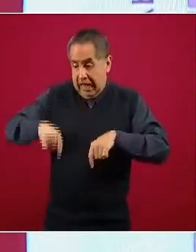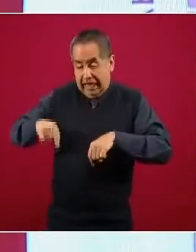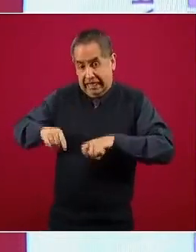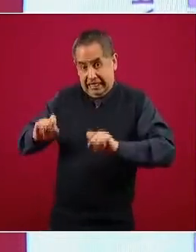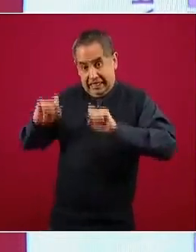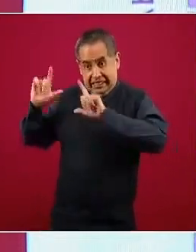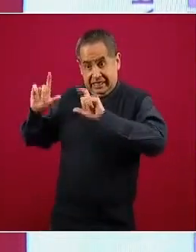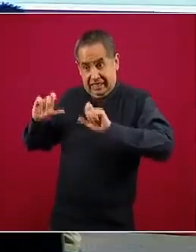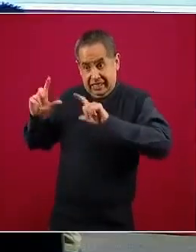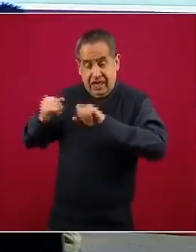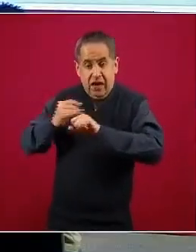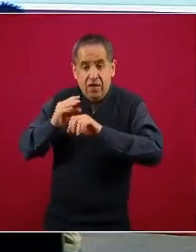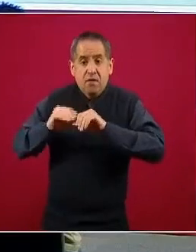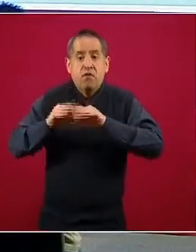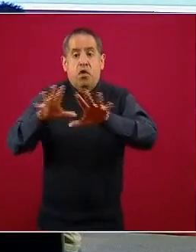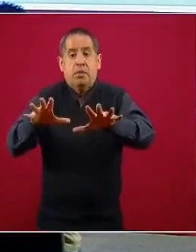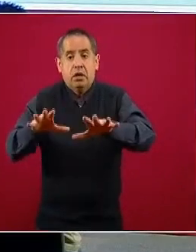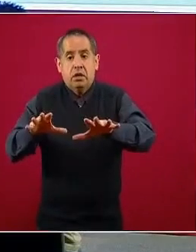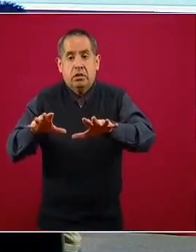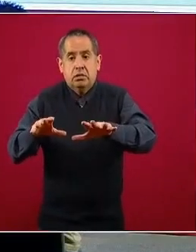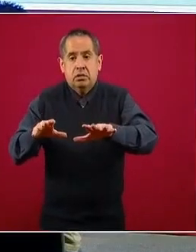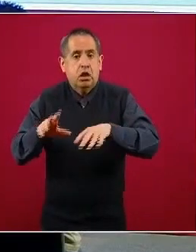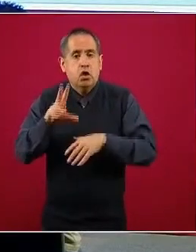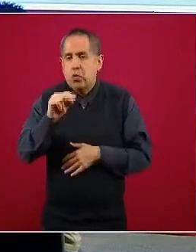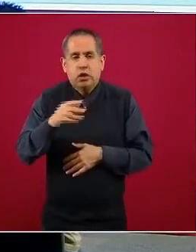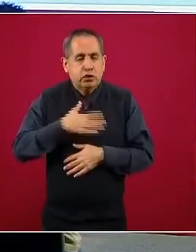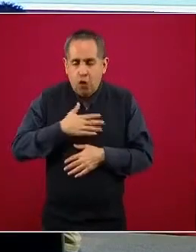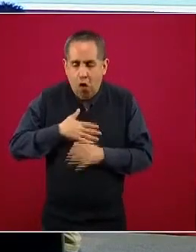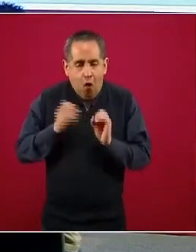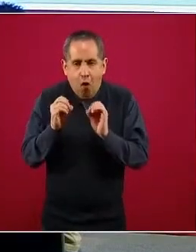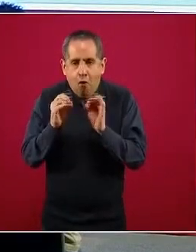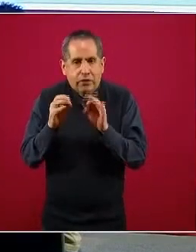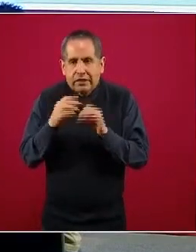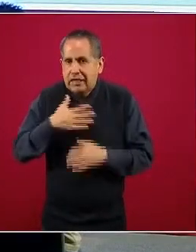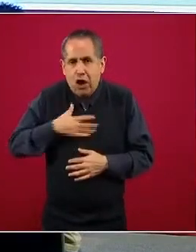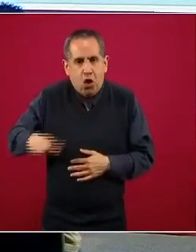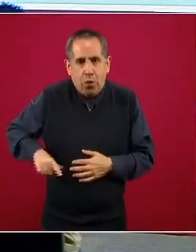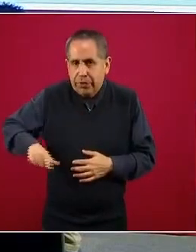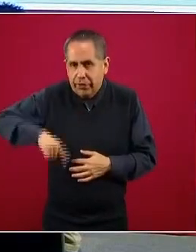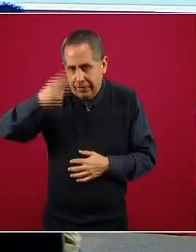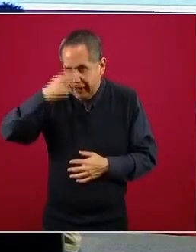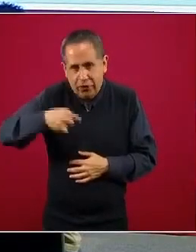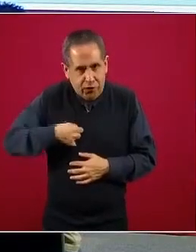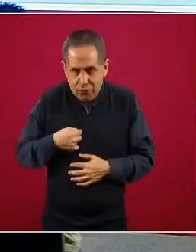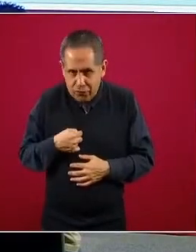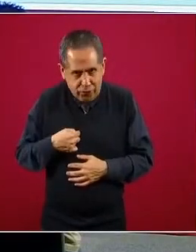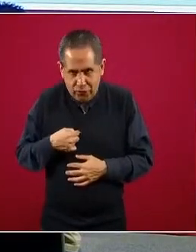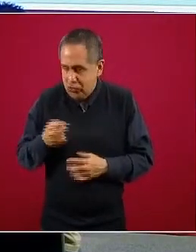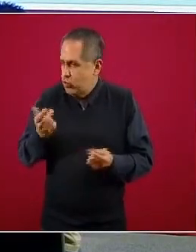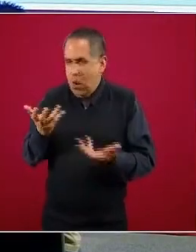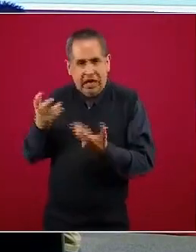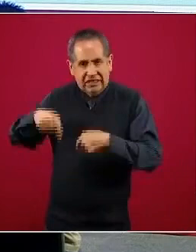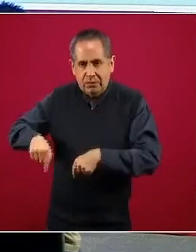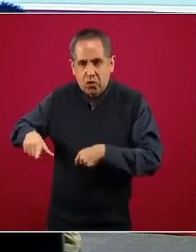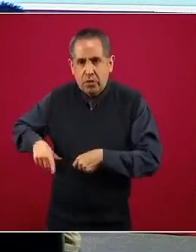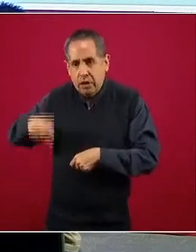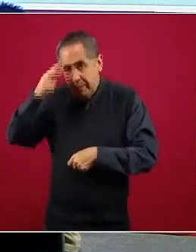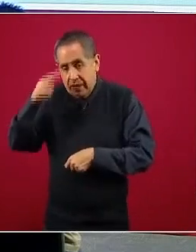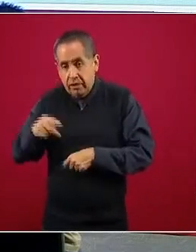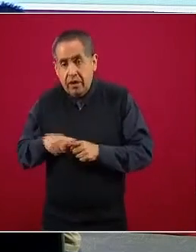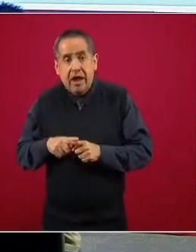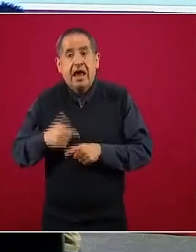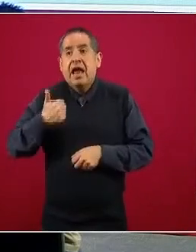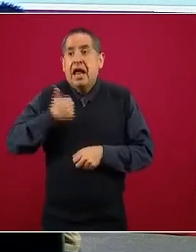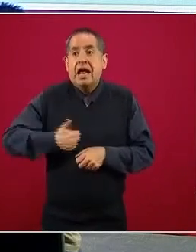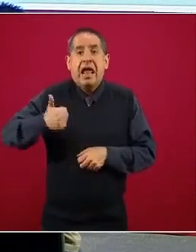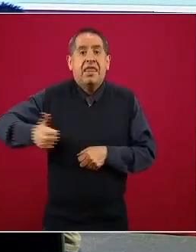aquí no se genera en una oficina del Gobierno de México. No se genera ahí, se genera en